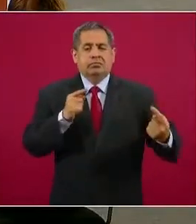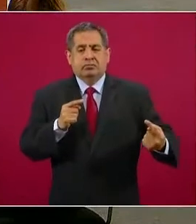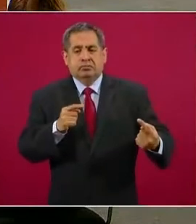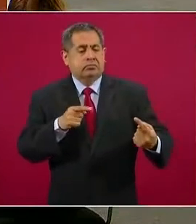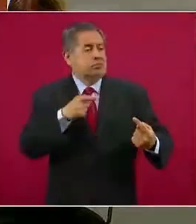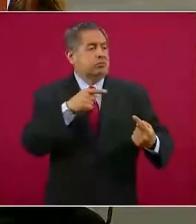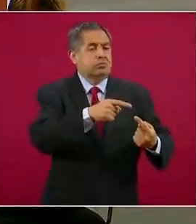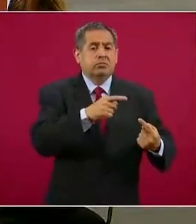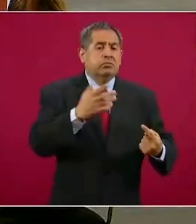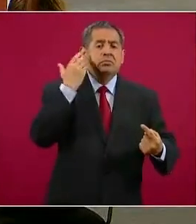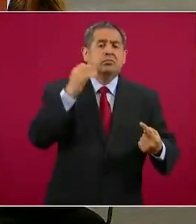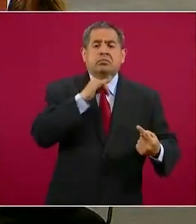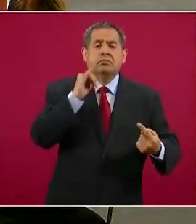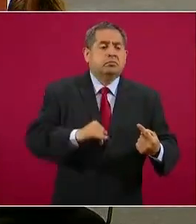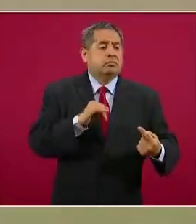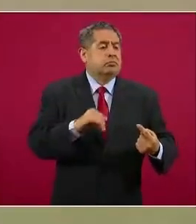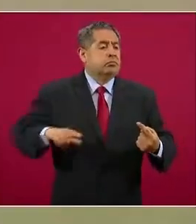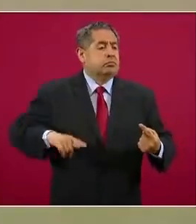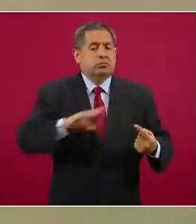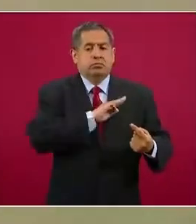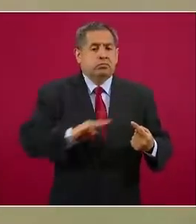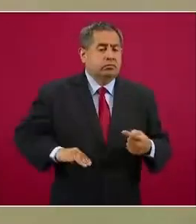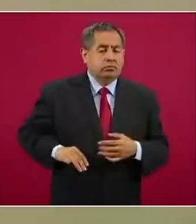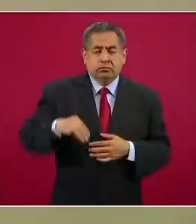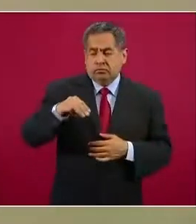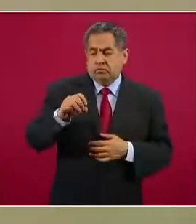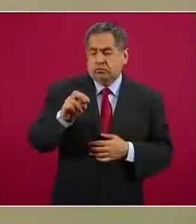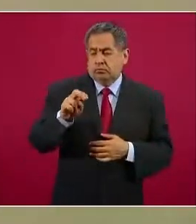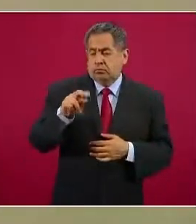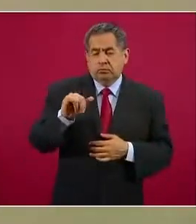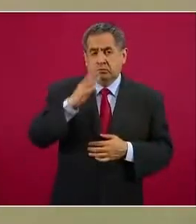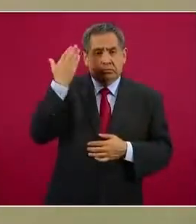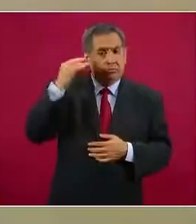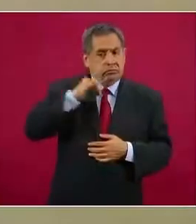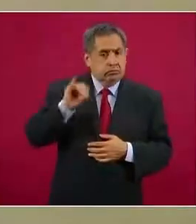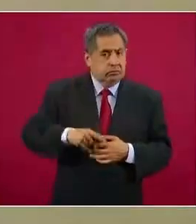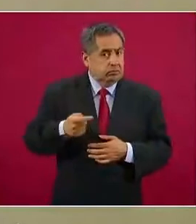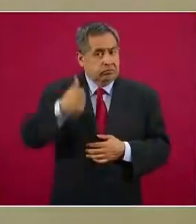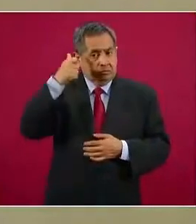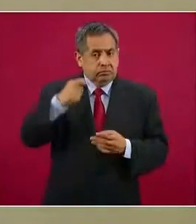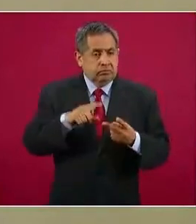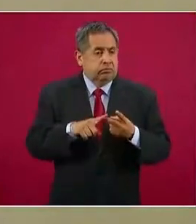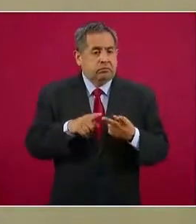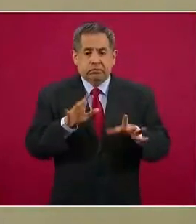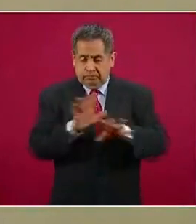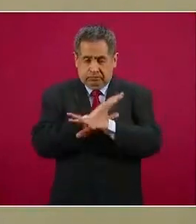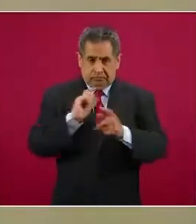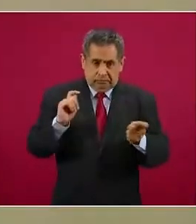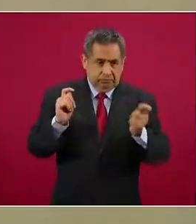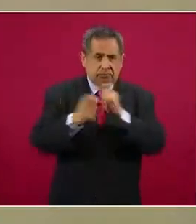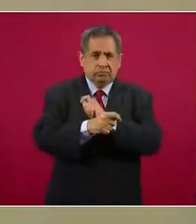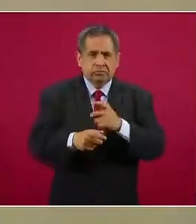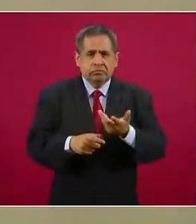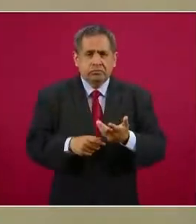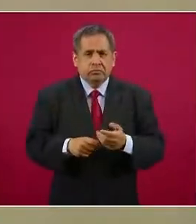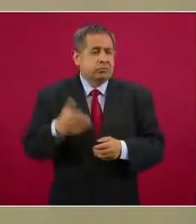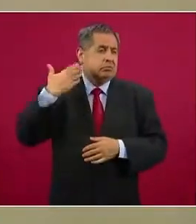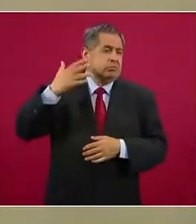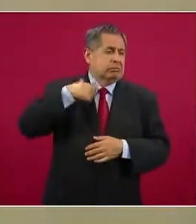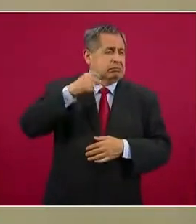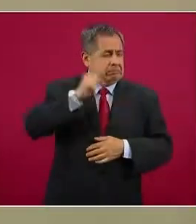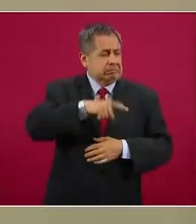dado que el gobierno municipal fuera Morena, nunca se había dado que hubiera un cambio, puros PRI.